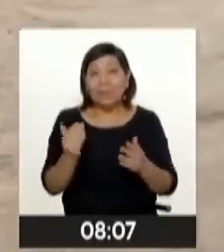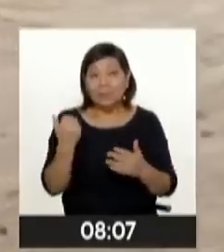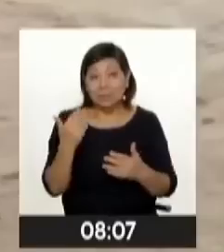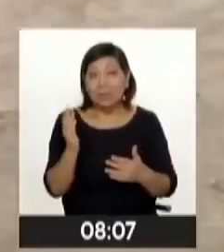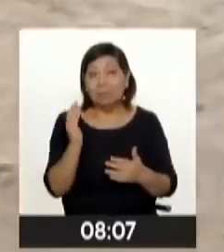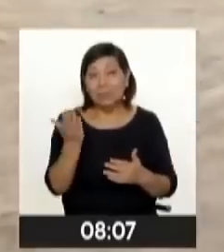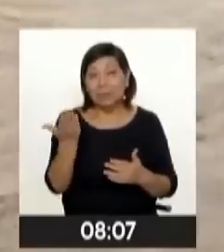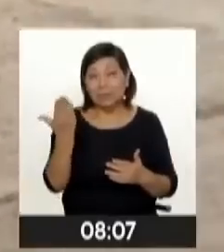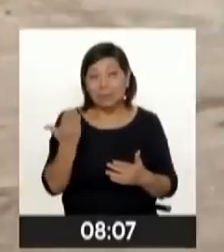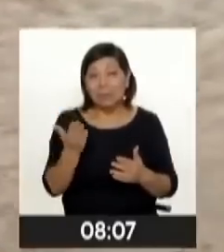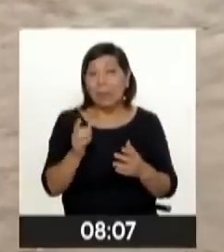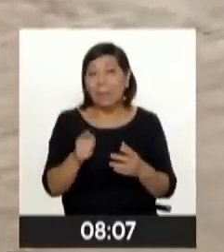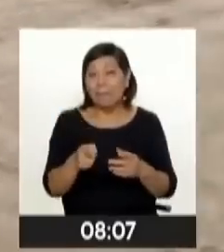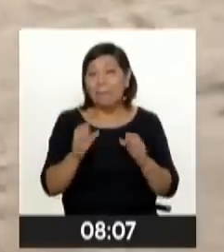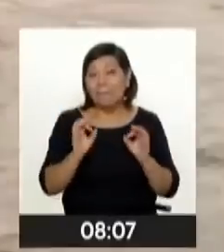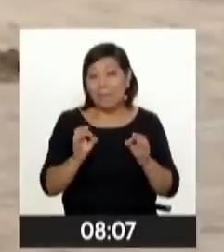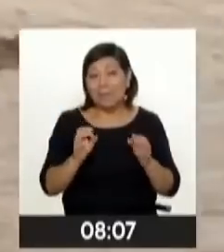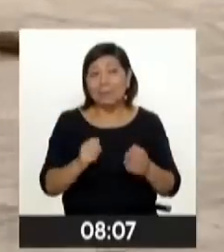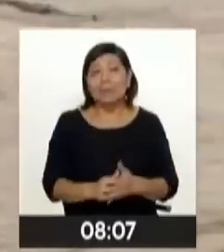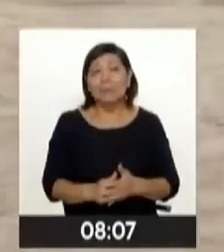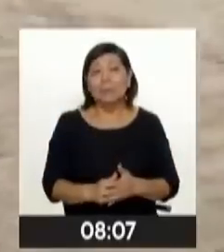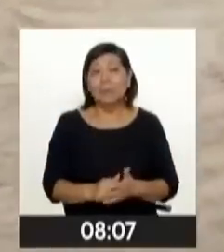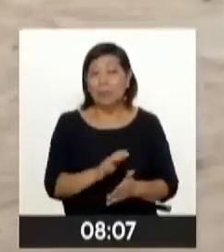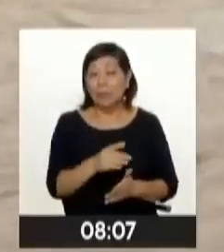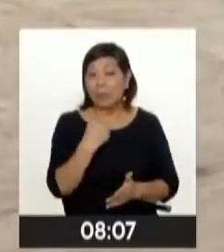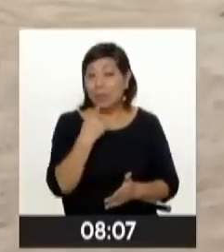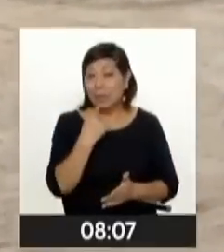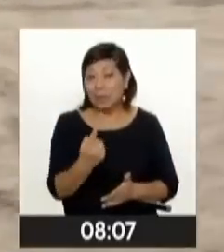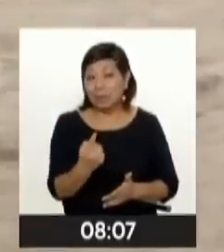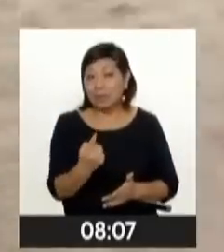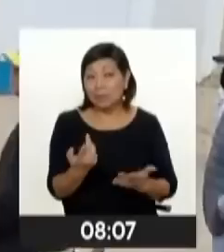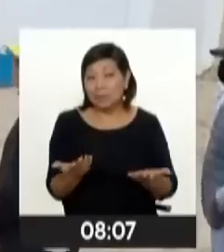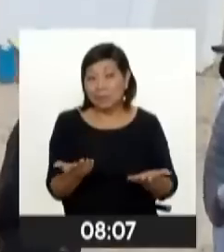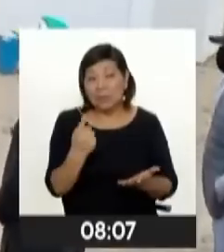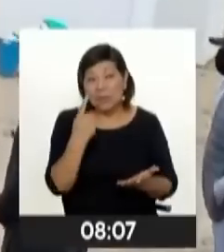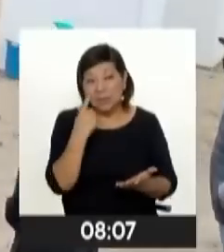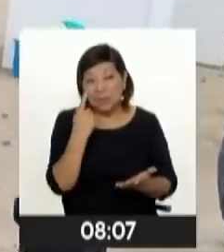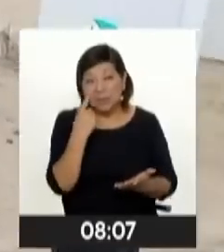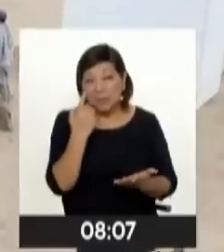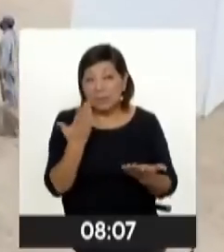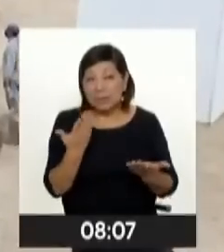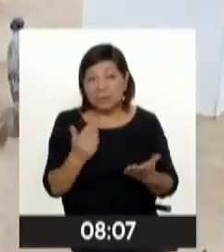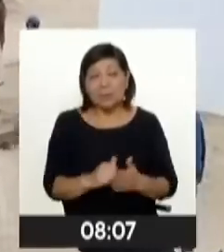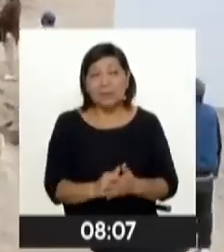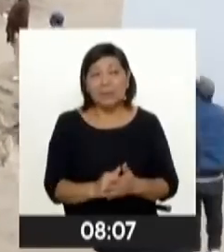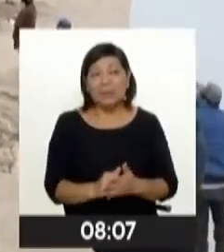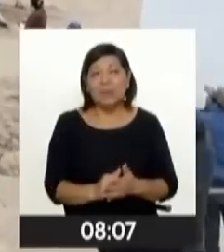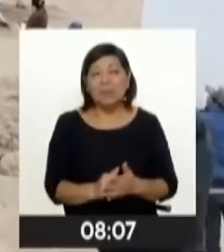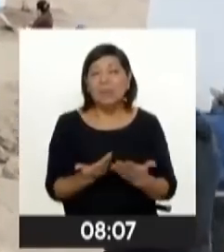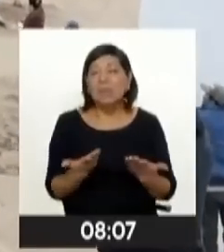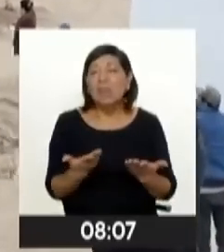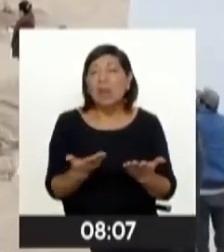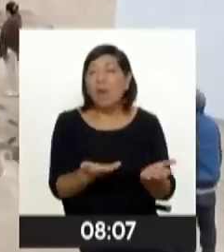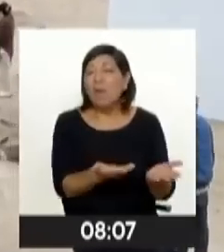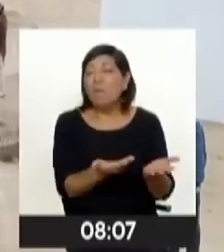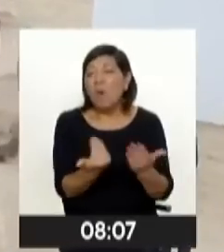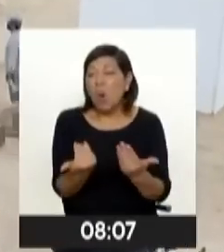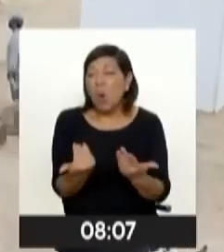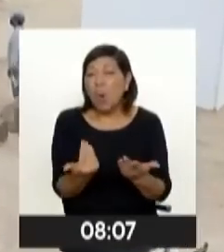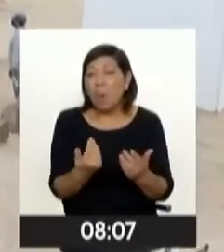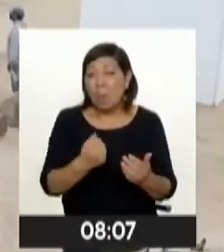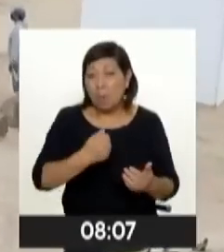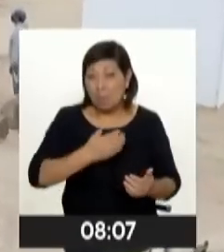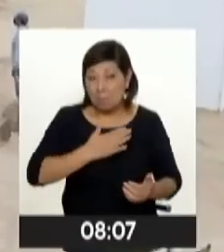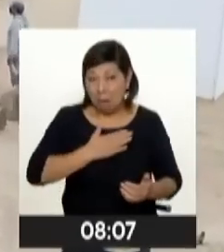está en rigor. Y bueno, como tú señalas, Jorge, habría que conocer a detalle a qué responde este desalojo, si es una